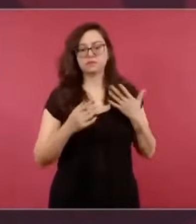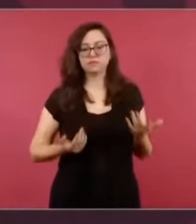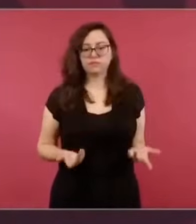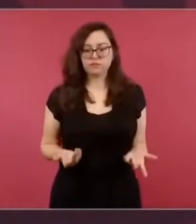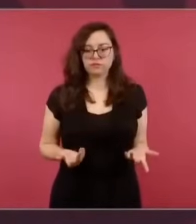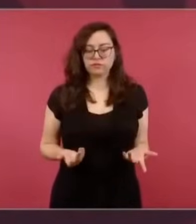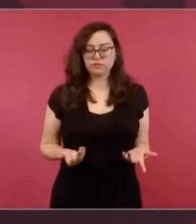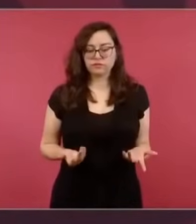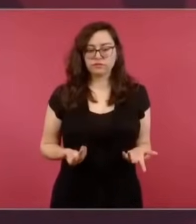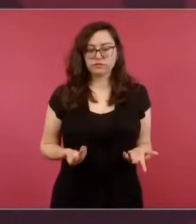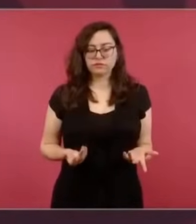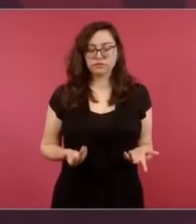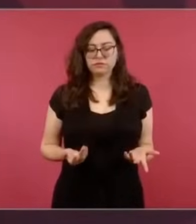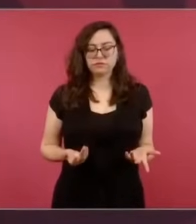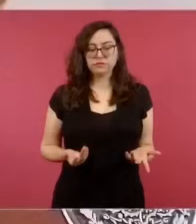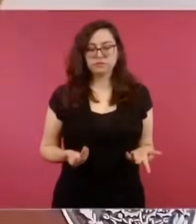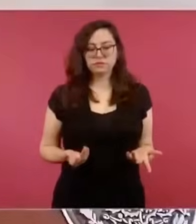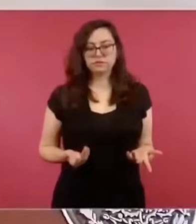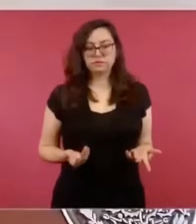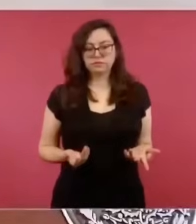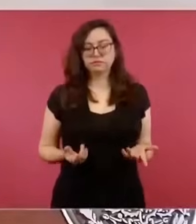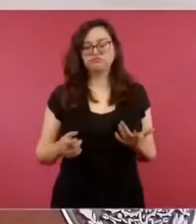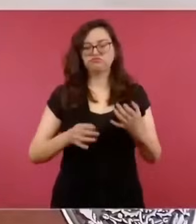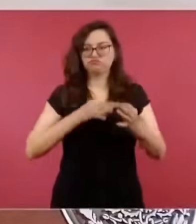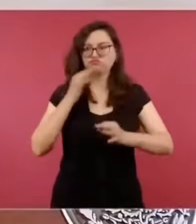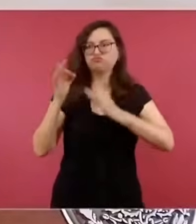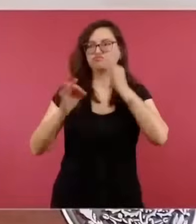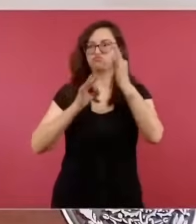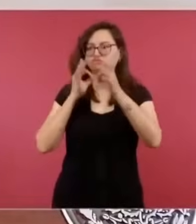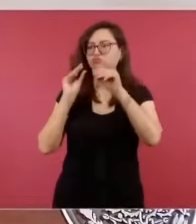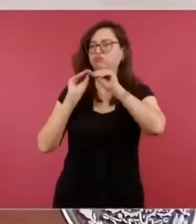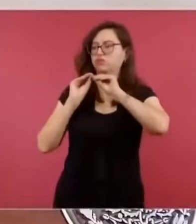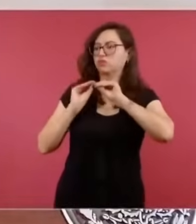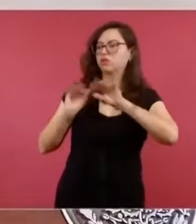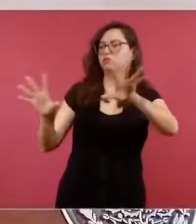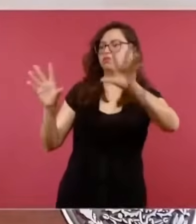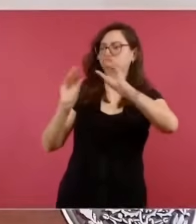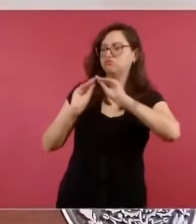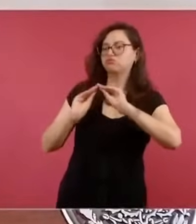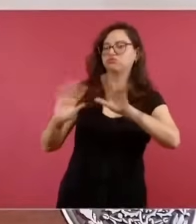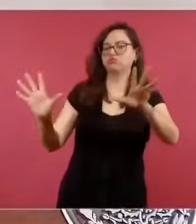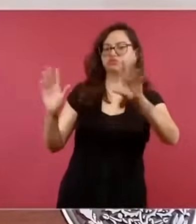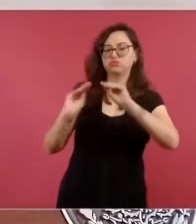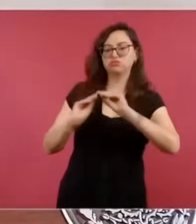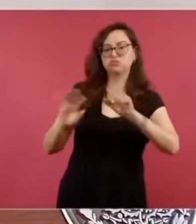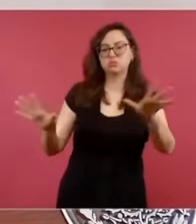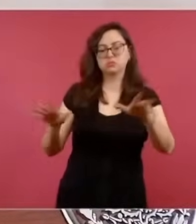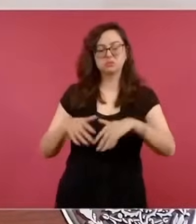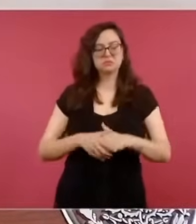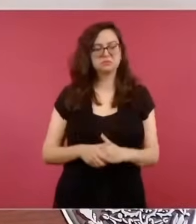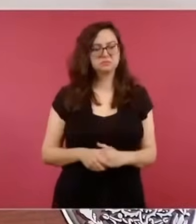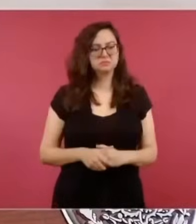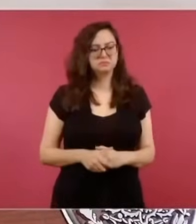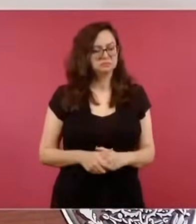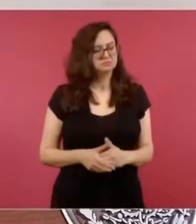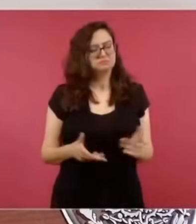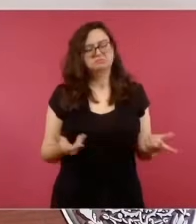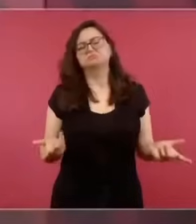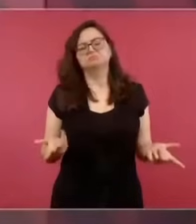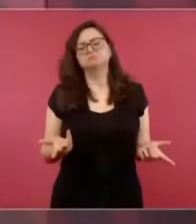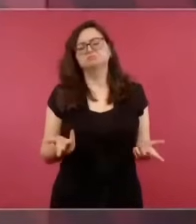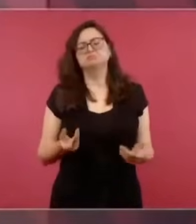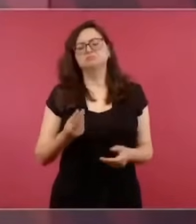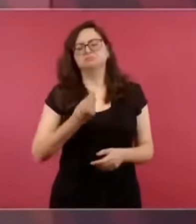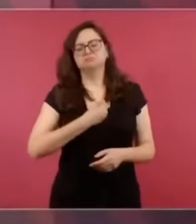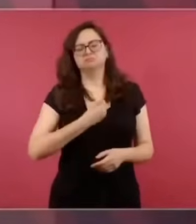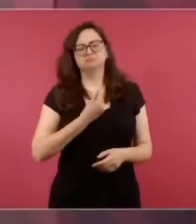Lanzados en una campaña en contra de nosotros. Nosotros no nos vamos